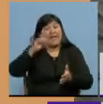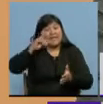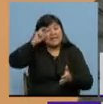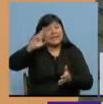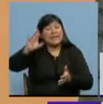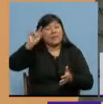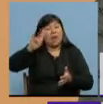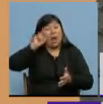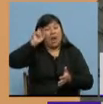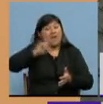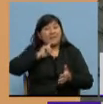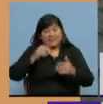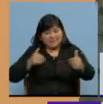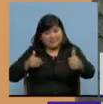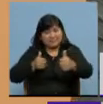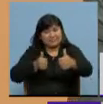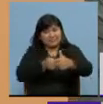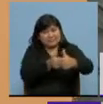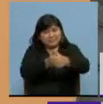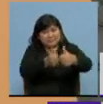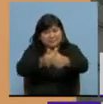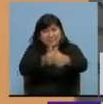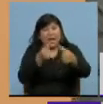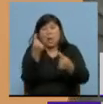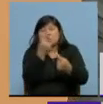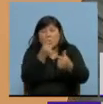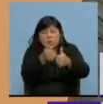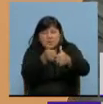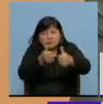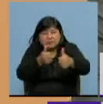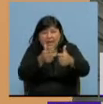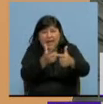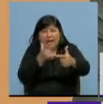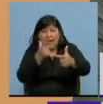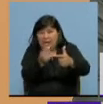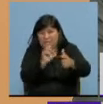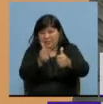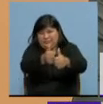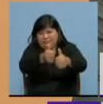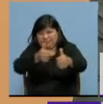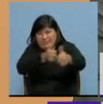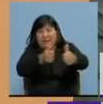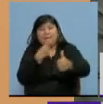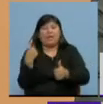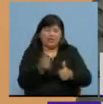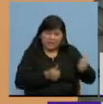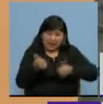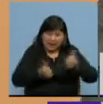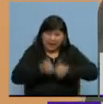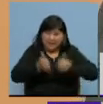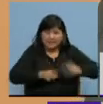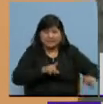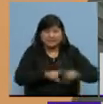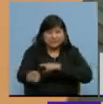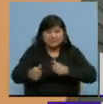estaba casi a un segundo, estaba lejos, pero dentro de todo pudimos en esas carreras mantenernos, poder llegar, poder sumar puntos, y hoy